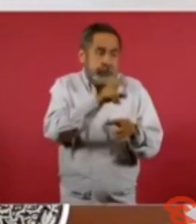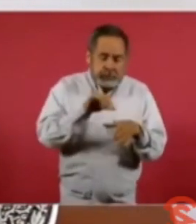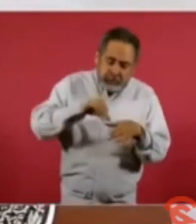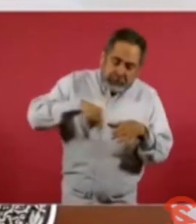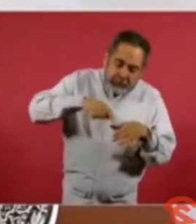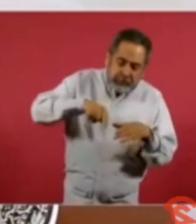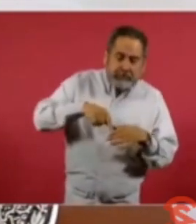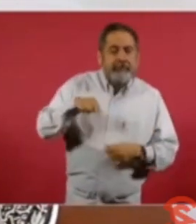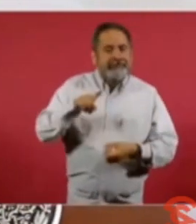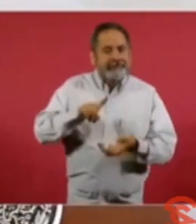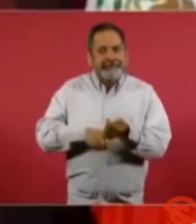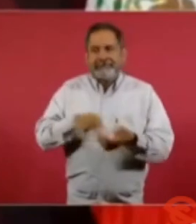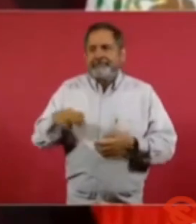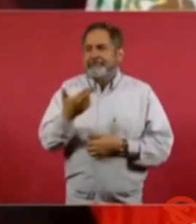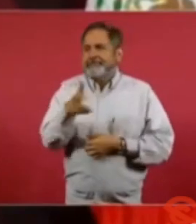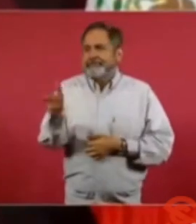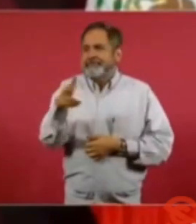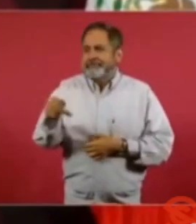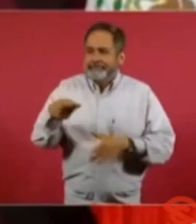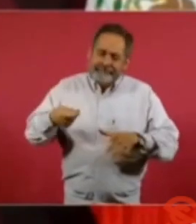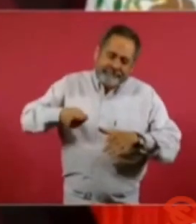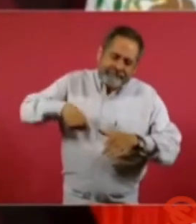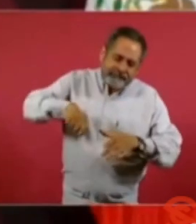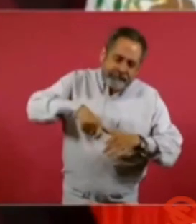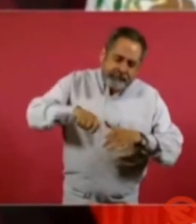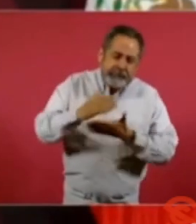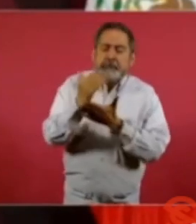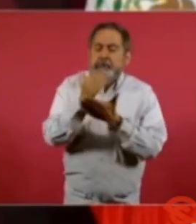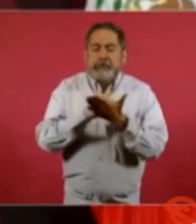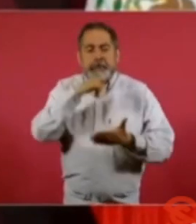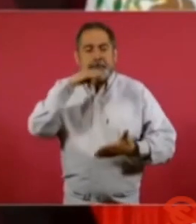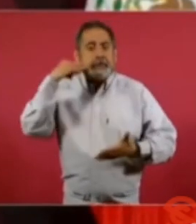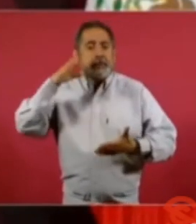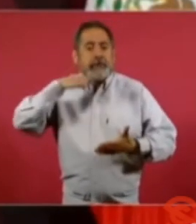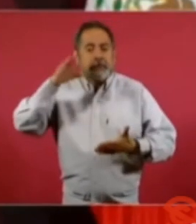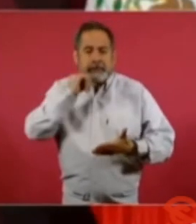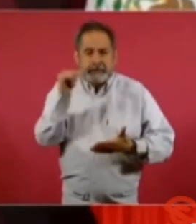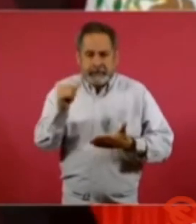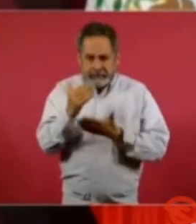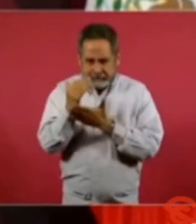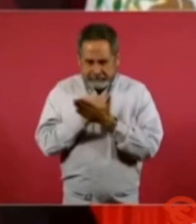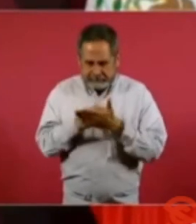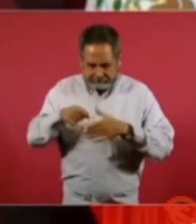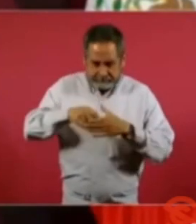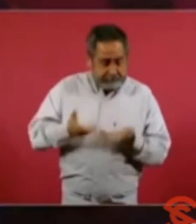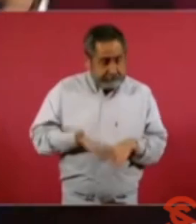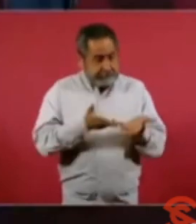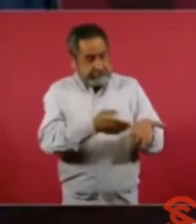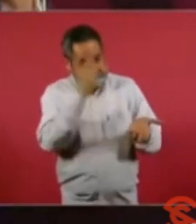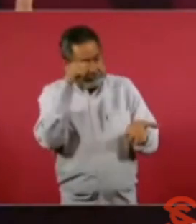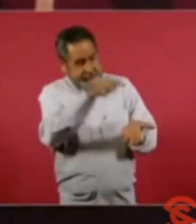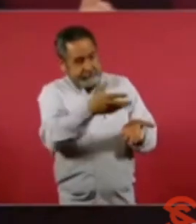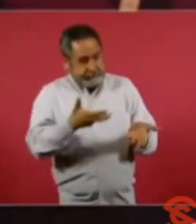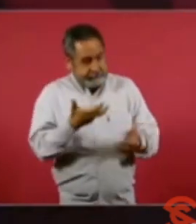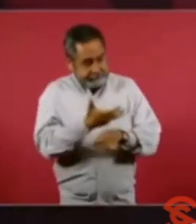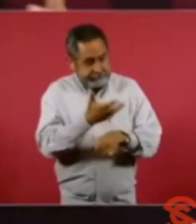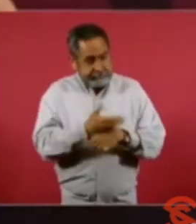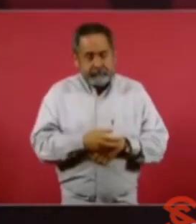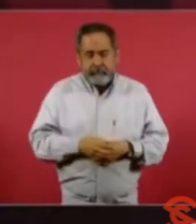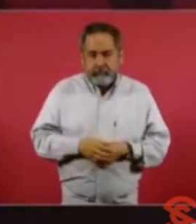los restaurantes ya la salsa no pica y que eso es